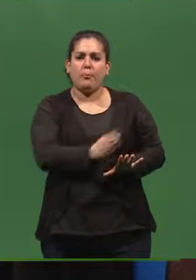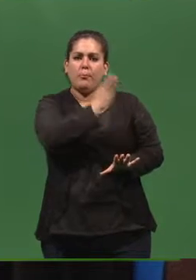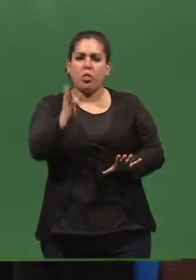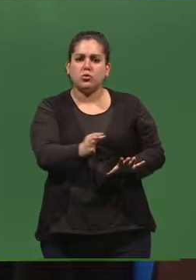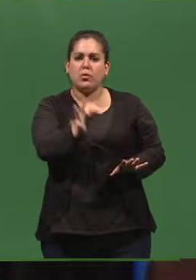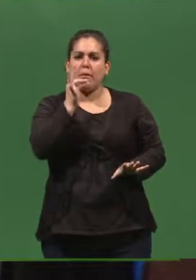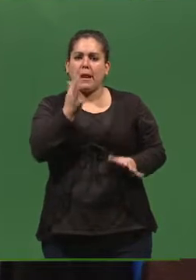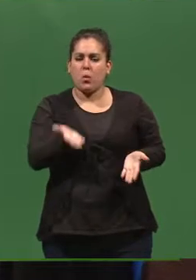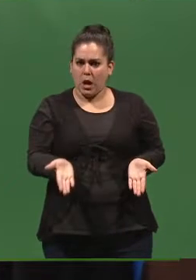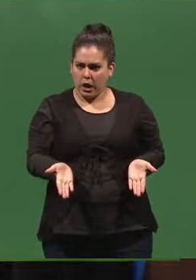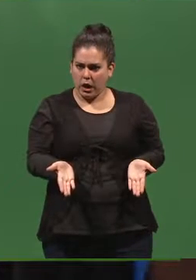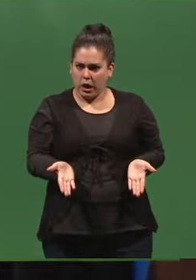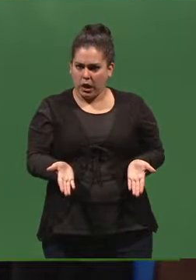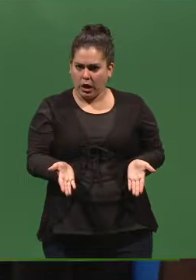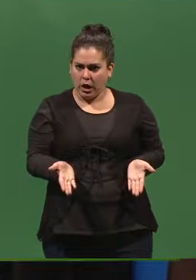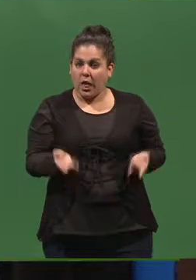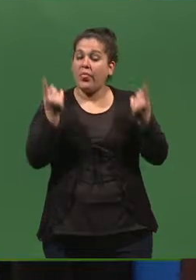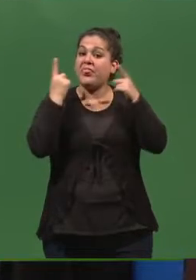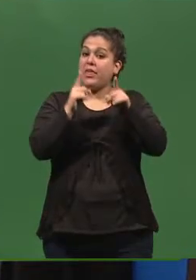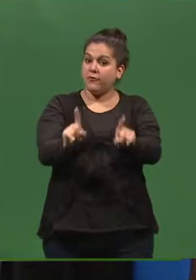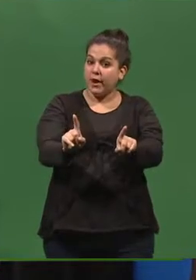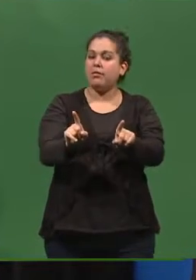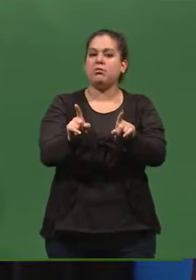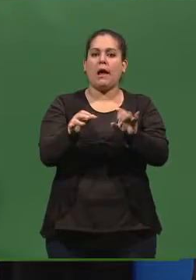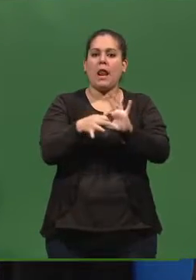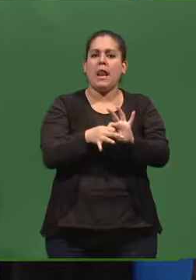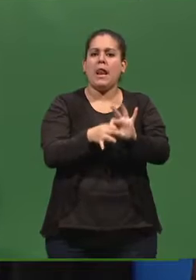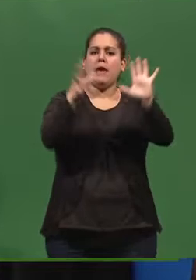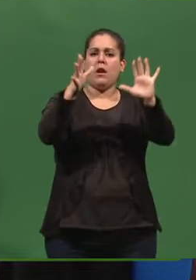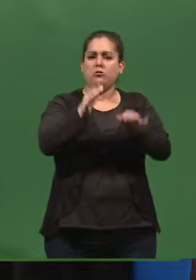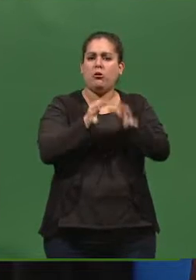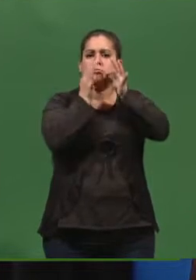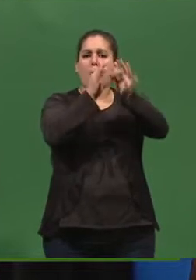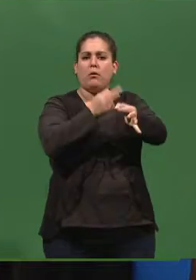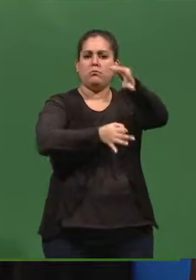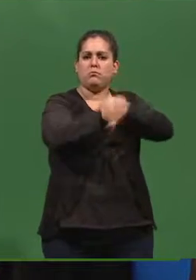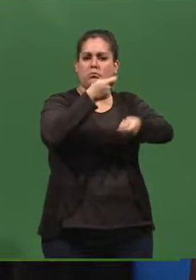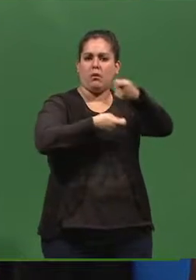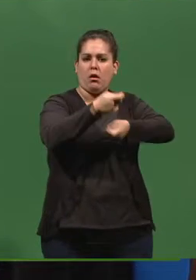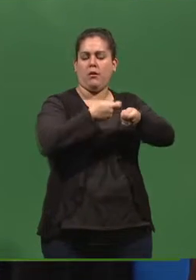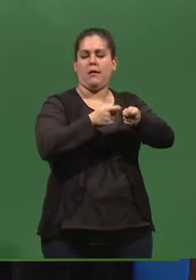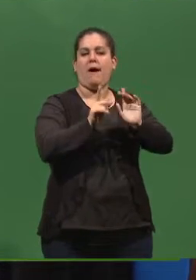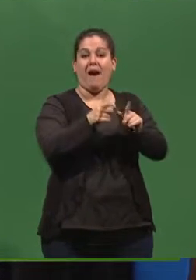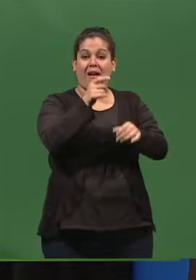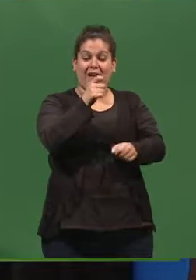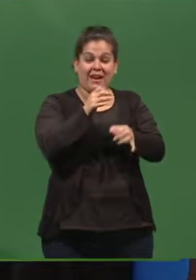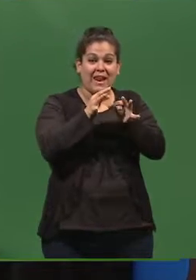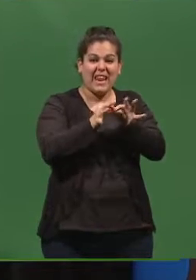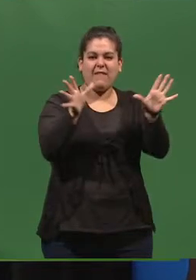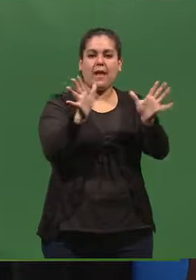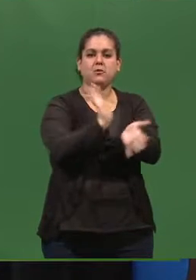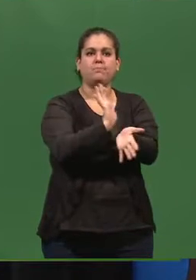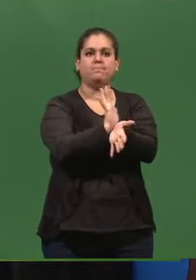de una sustancia determinada. Contrario a lo que sería una liberalización de mercado, que liberalización de mercado se suele llamar a liberar